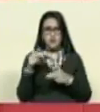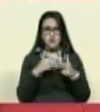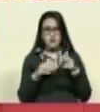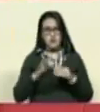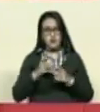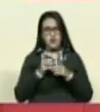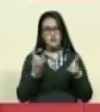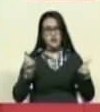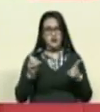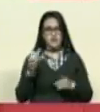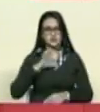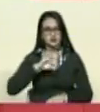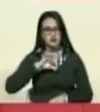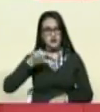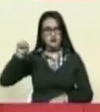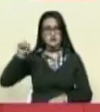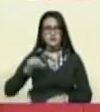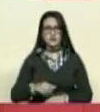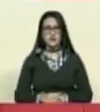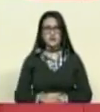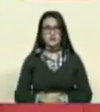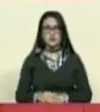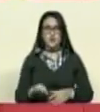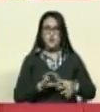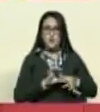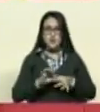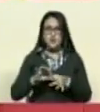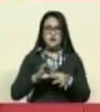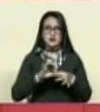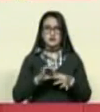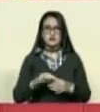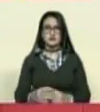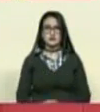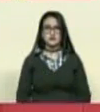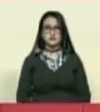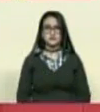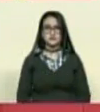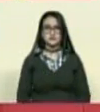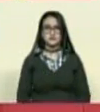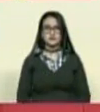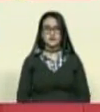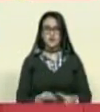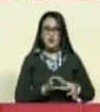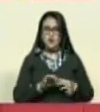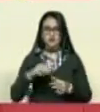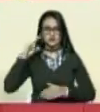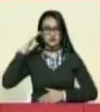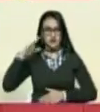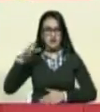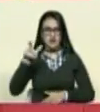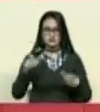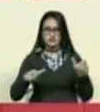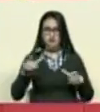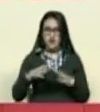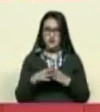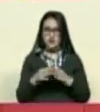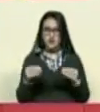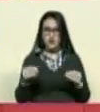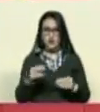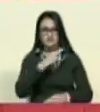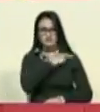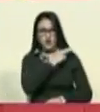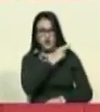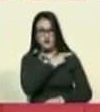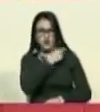democracia y de socialismo. Unir, unir, unir al soldado, al sargento, al teniente,